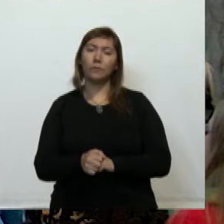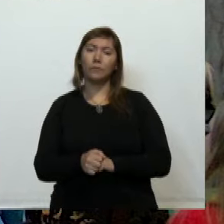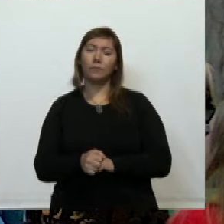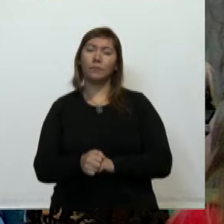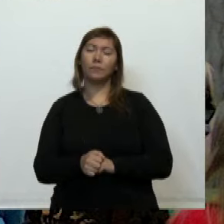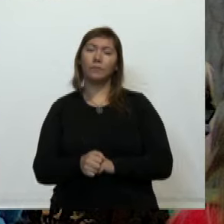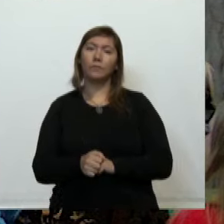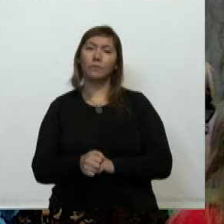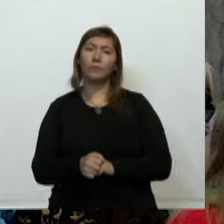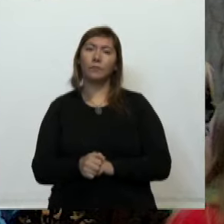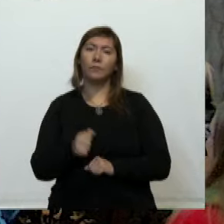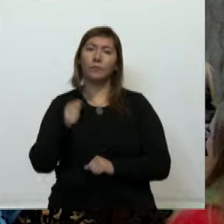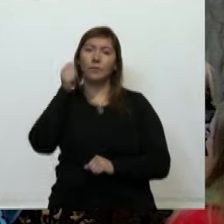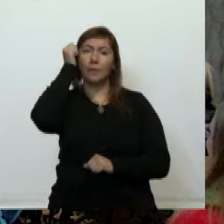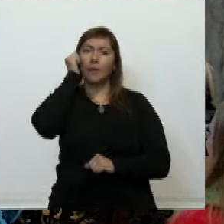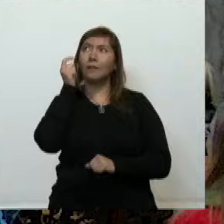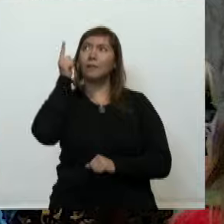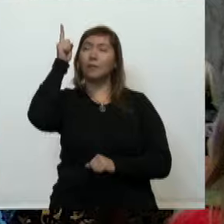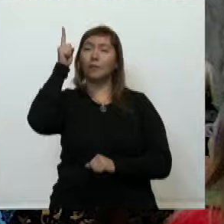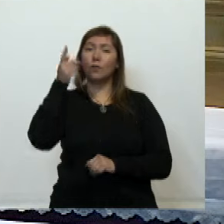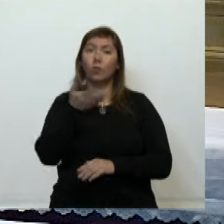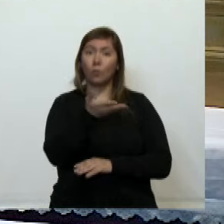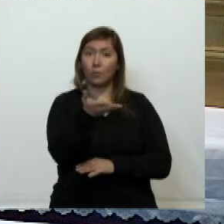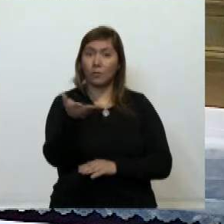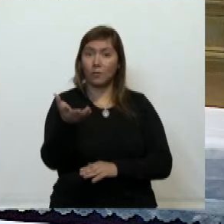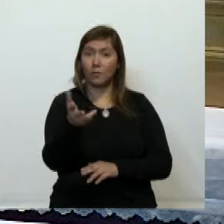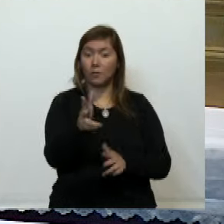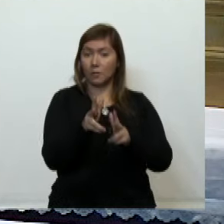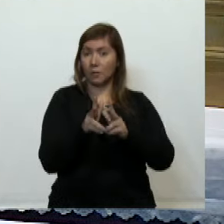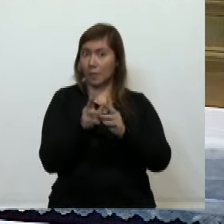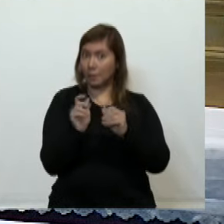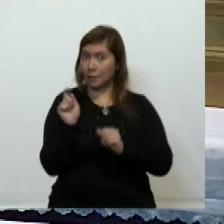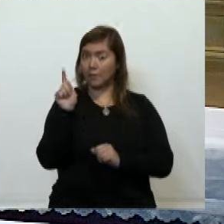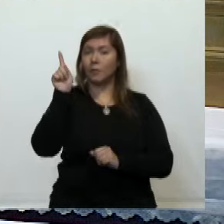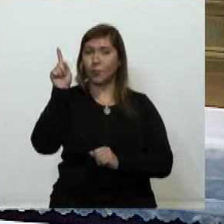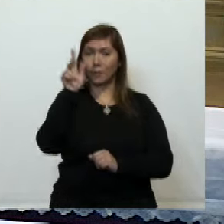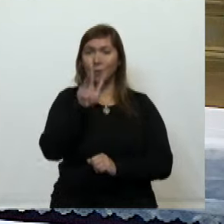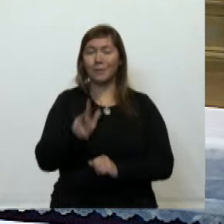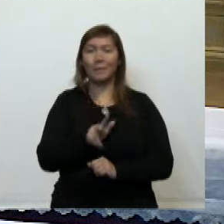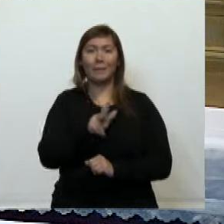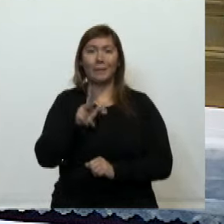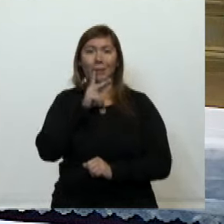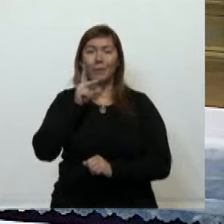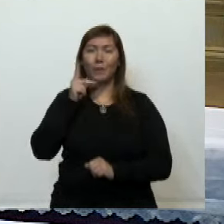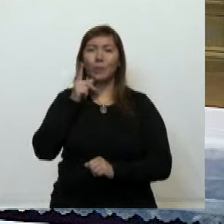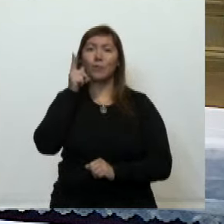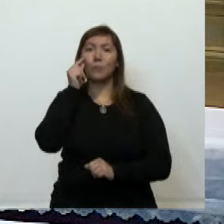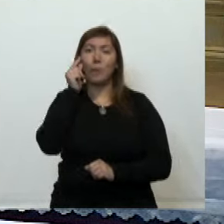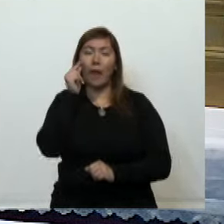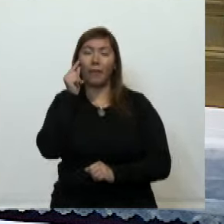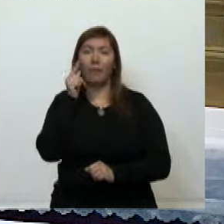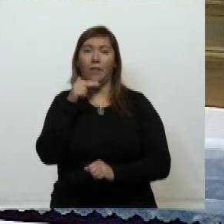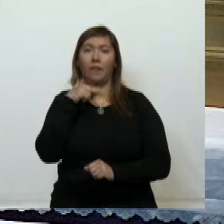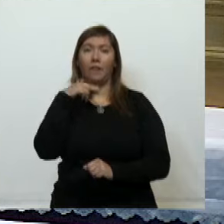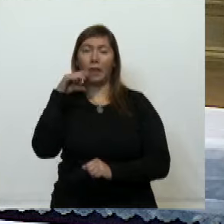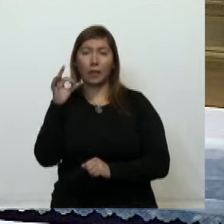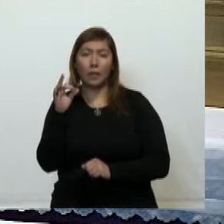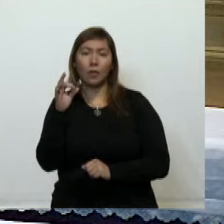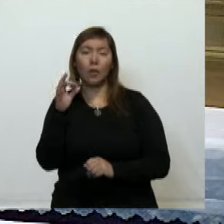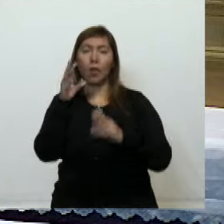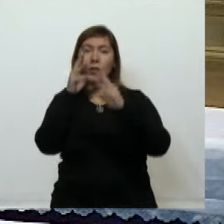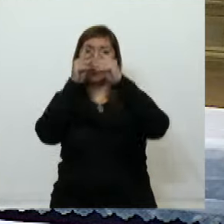El Señor esté con ustedes. Que nos bendiga nuestro buen Dios, que es Padre, Hijo y